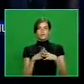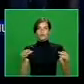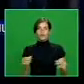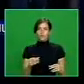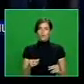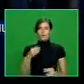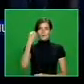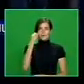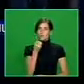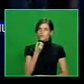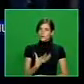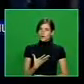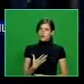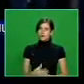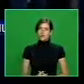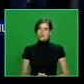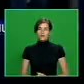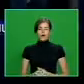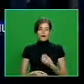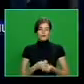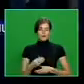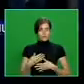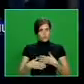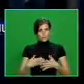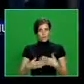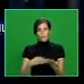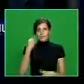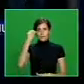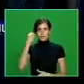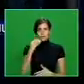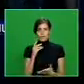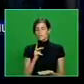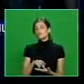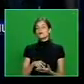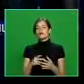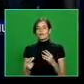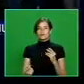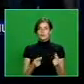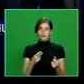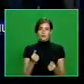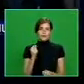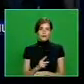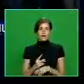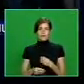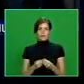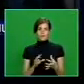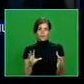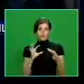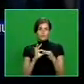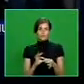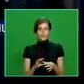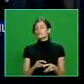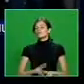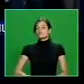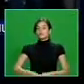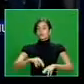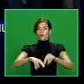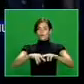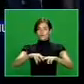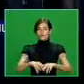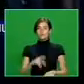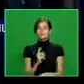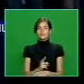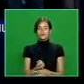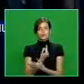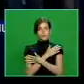pensemos bien y vayamos haciendo pensamiento acción acción pensamiento y vayamos construyendo así que bueno yo